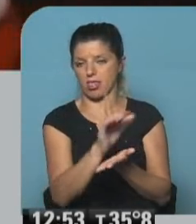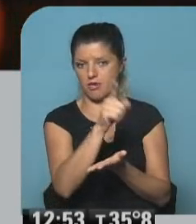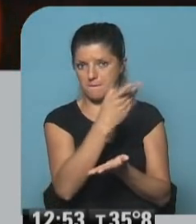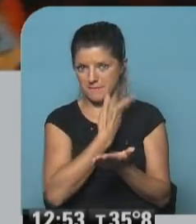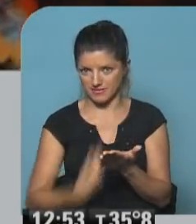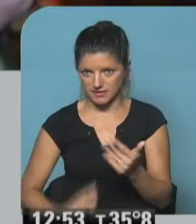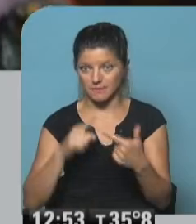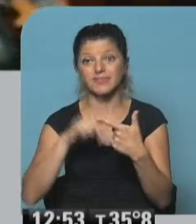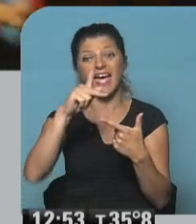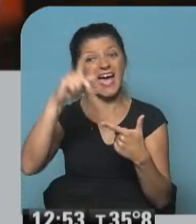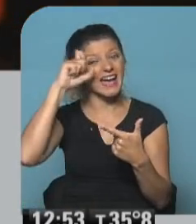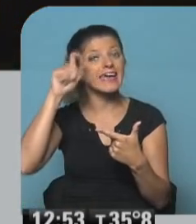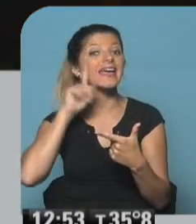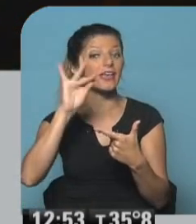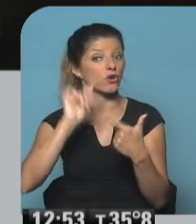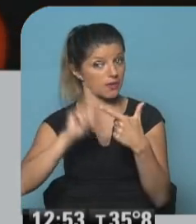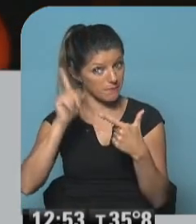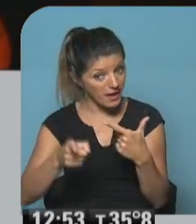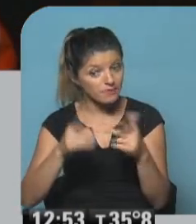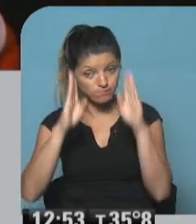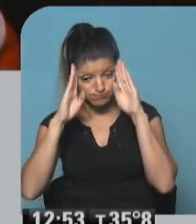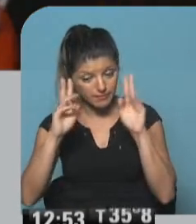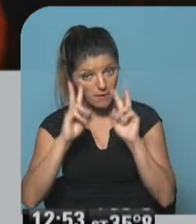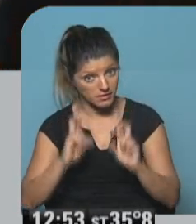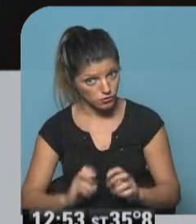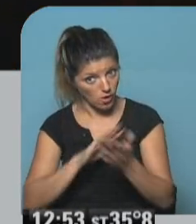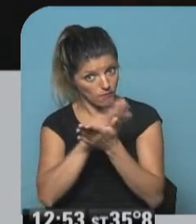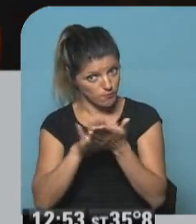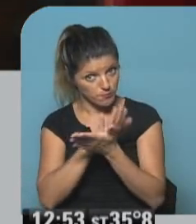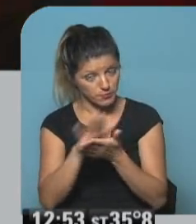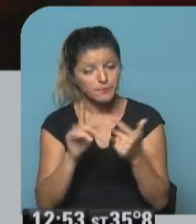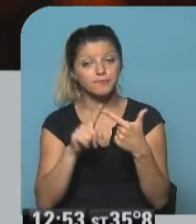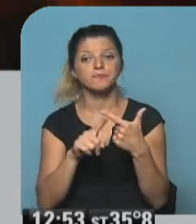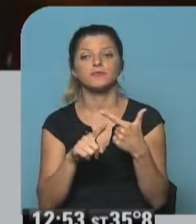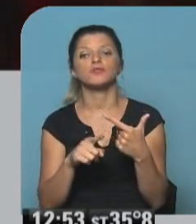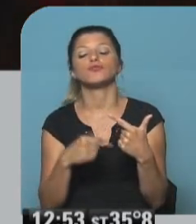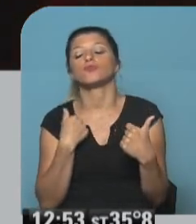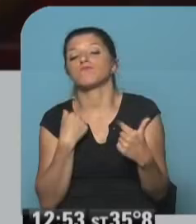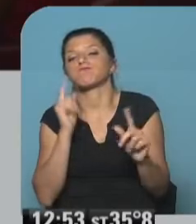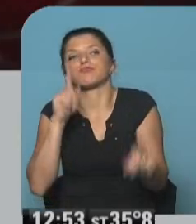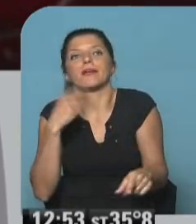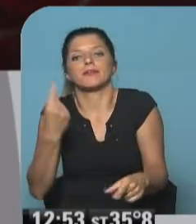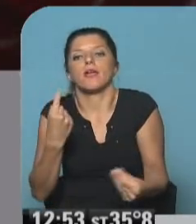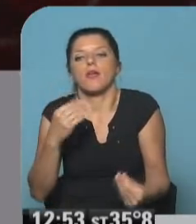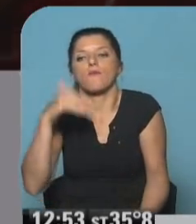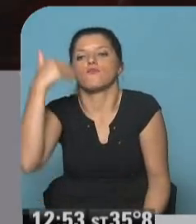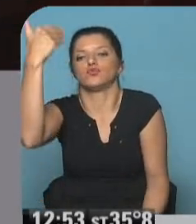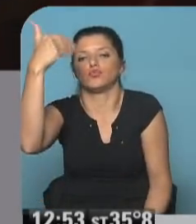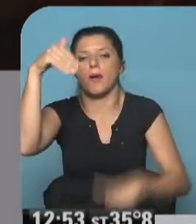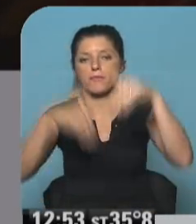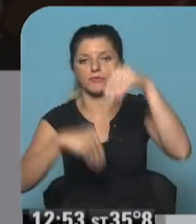jaque a Keiko Fujimori. Veo una gran incertidumbre respecto de quiénes podrán ser los protagonistas de un proceso